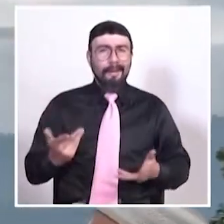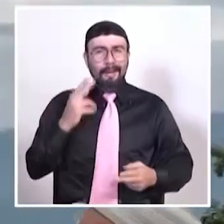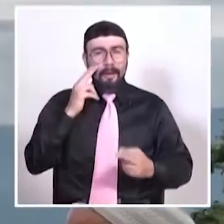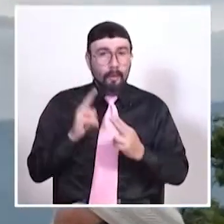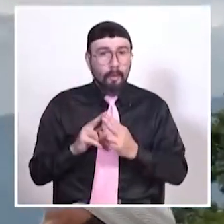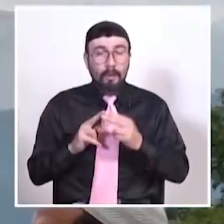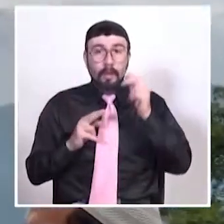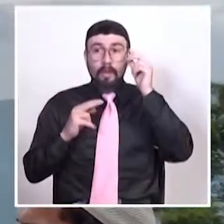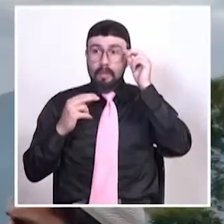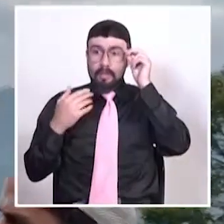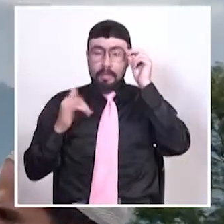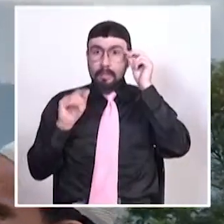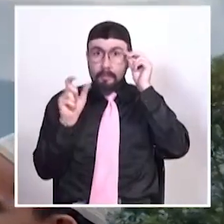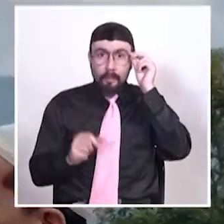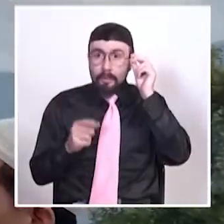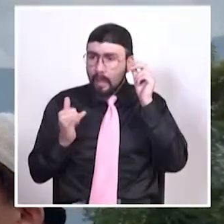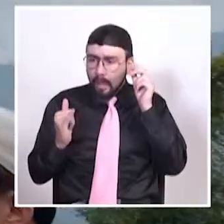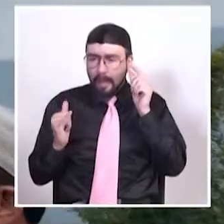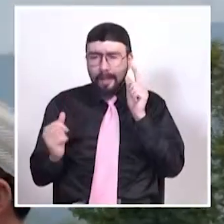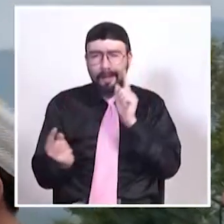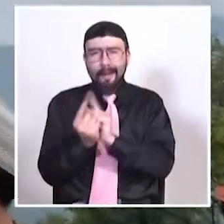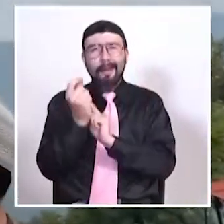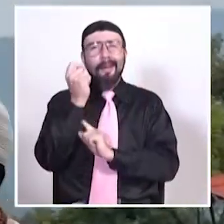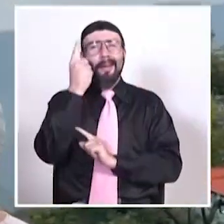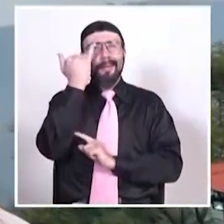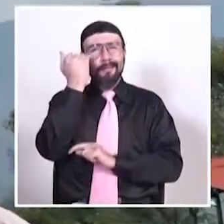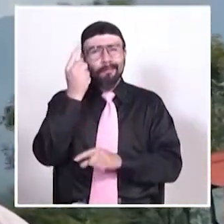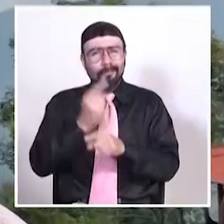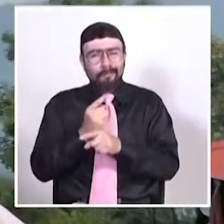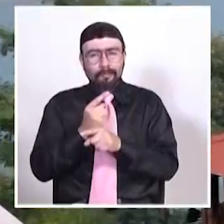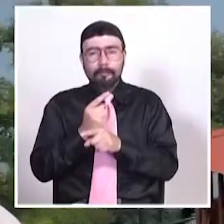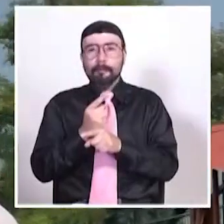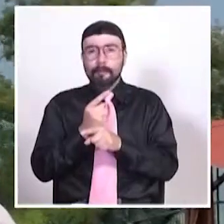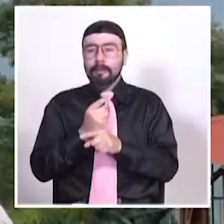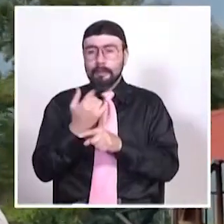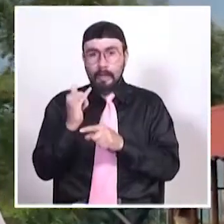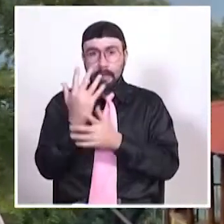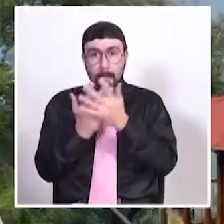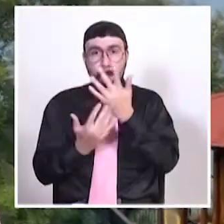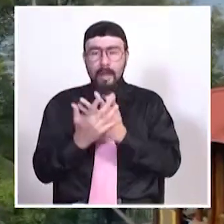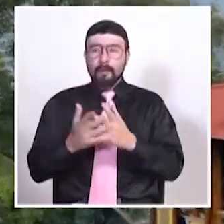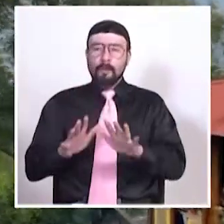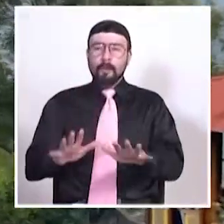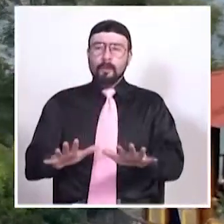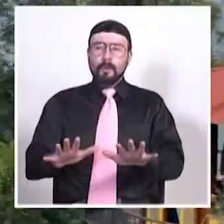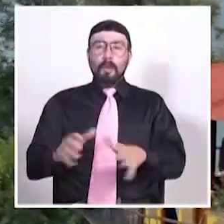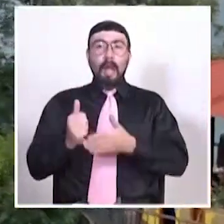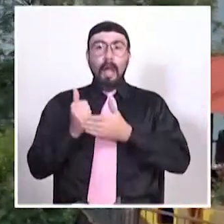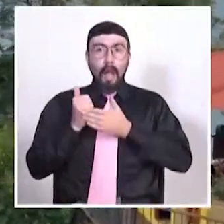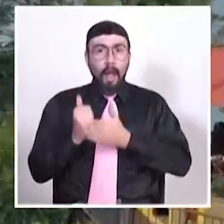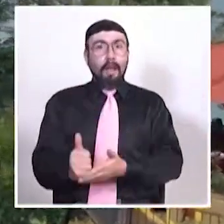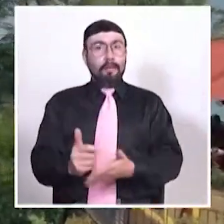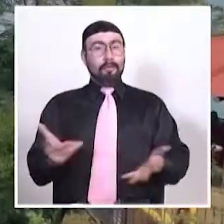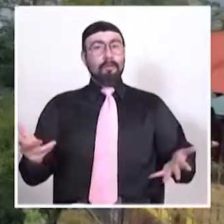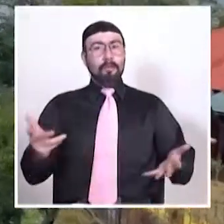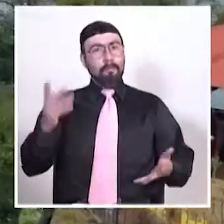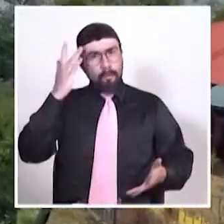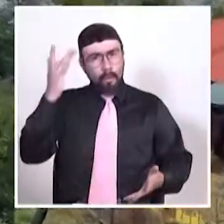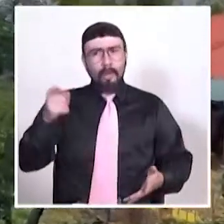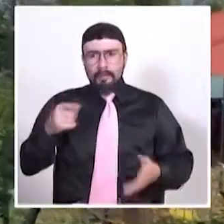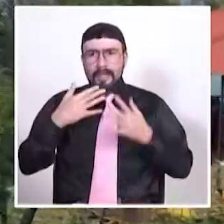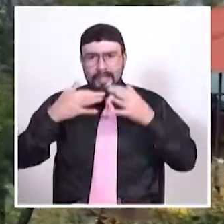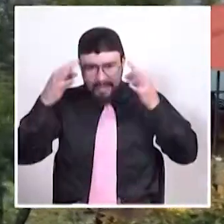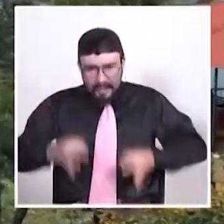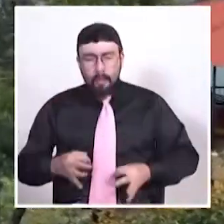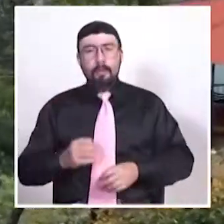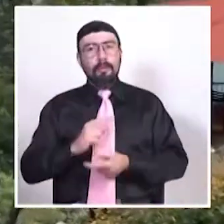solo después que la persona alcanzaba esa comprensión, le imponía las manos. ¿Por qué? Porque se aseguraba de que